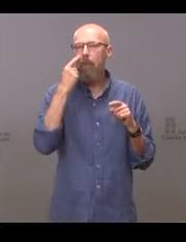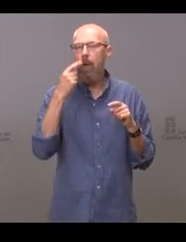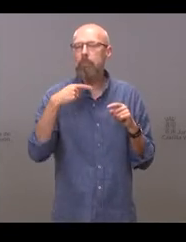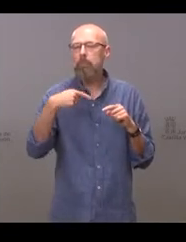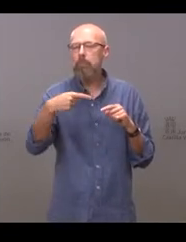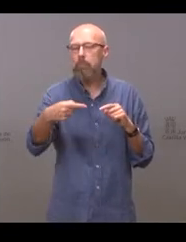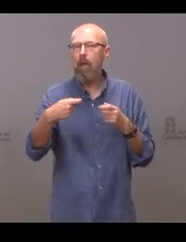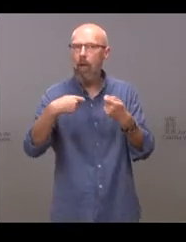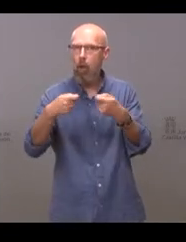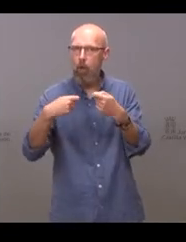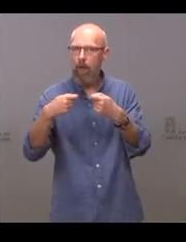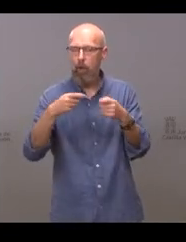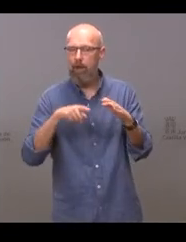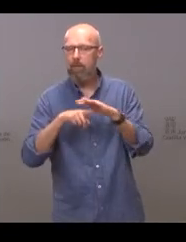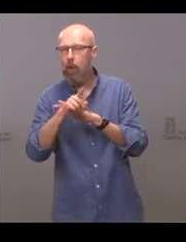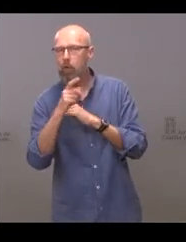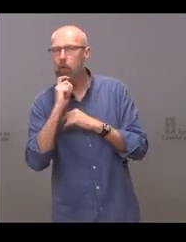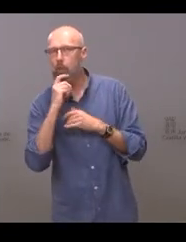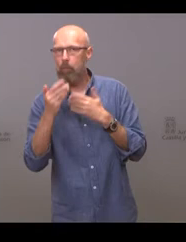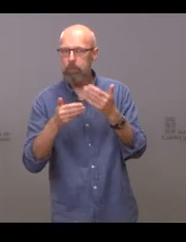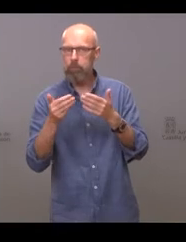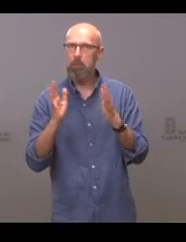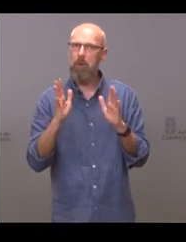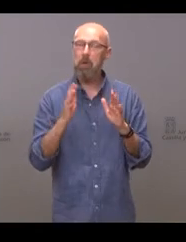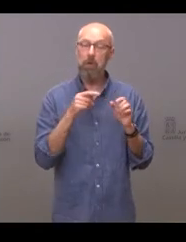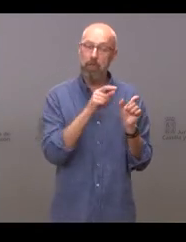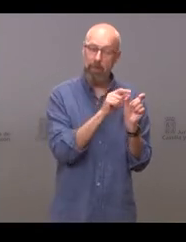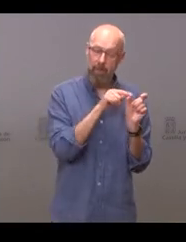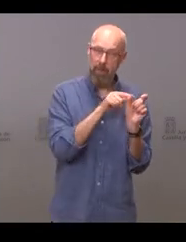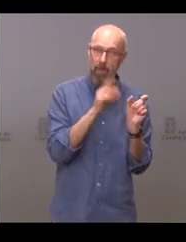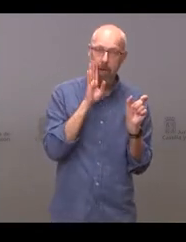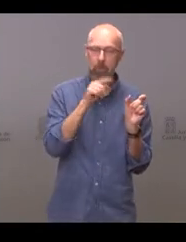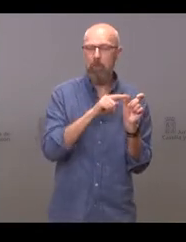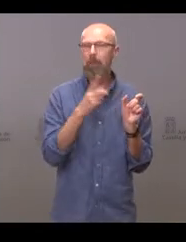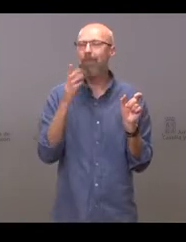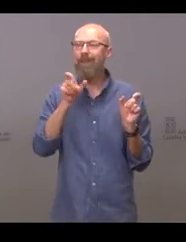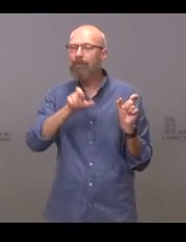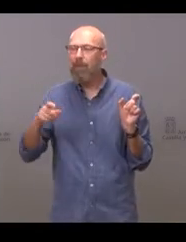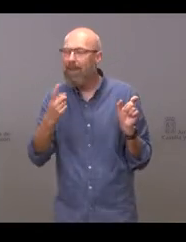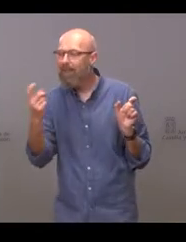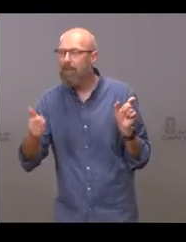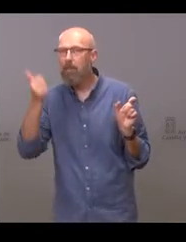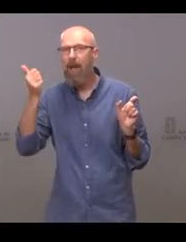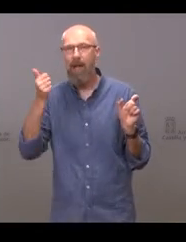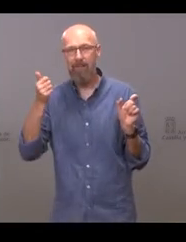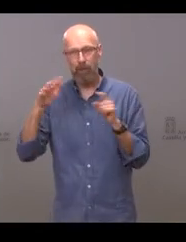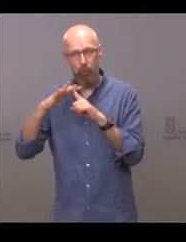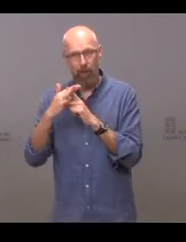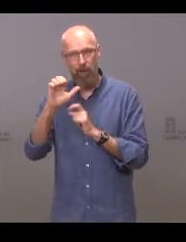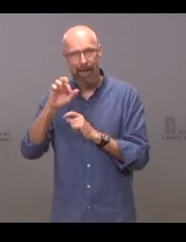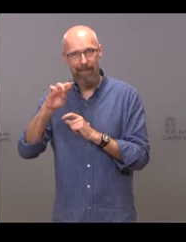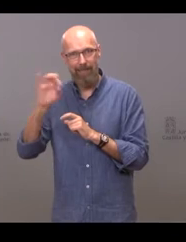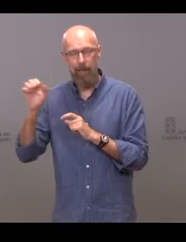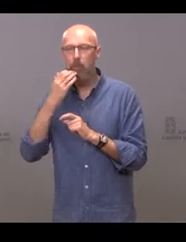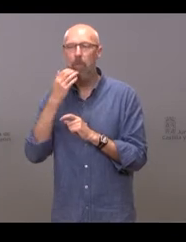negociaciones del desarrollo y la concreción pero que viene a cubrir a las personas que más lo necesitan que están en el test fundamentalmente rentas de